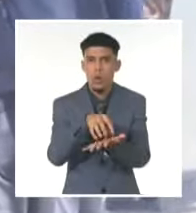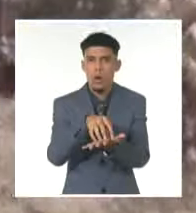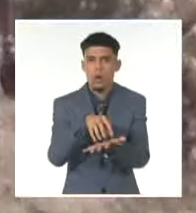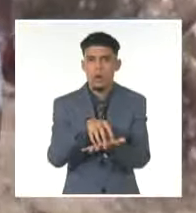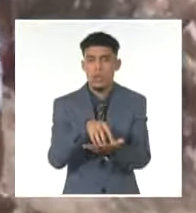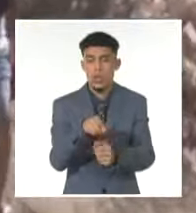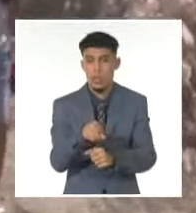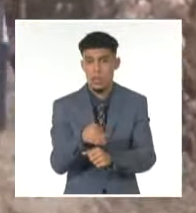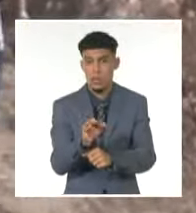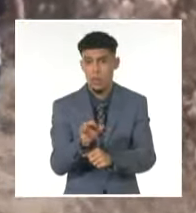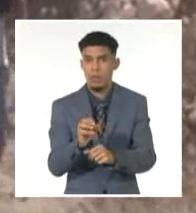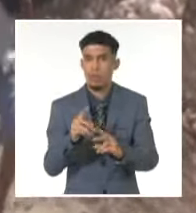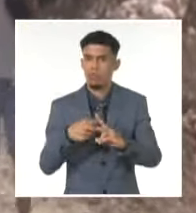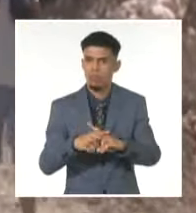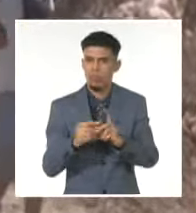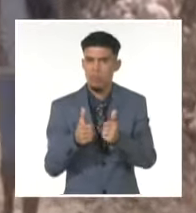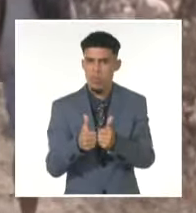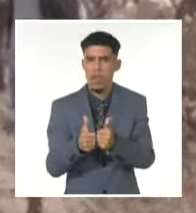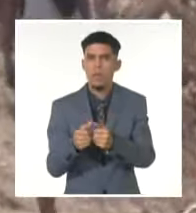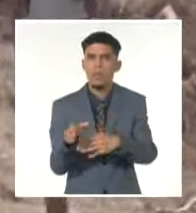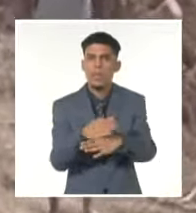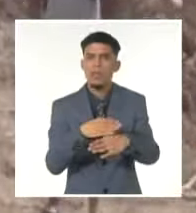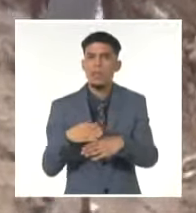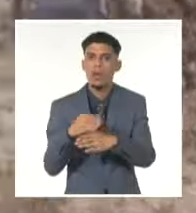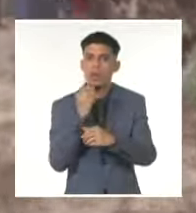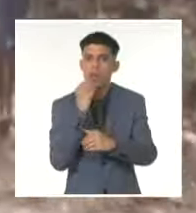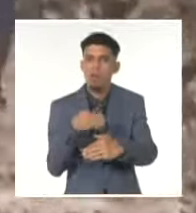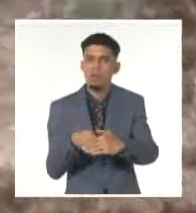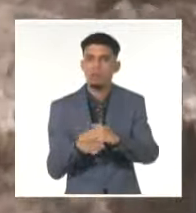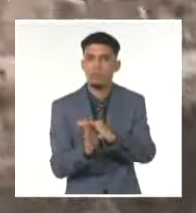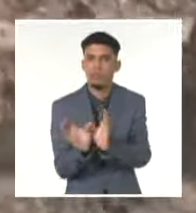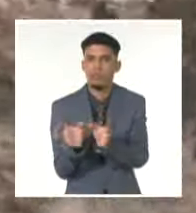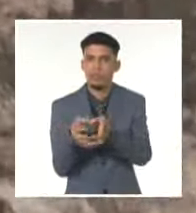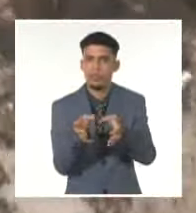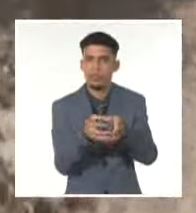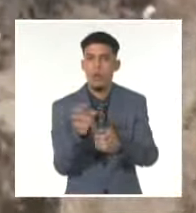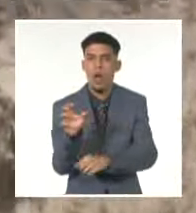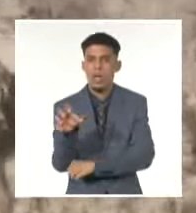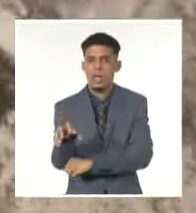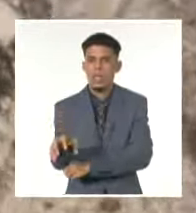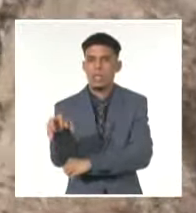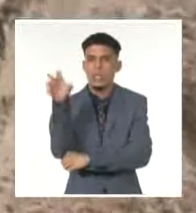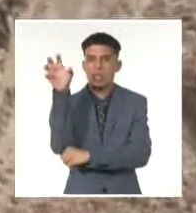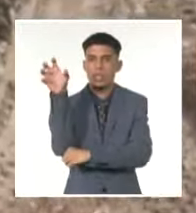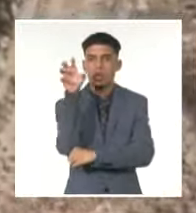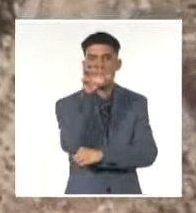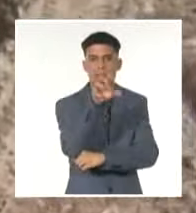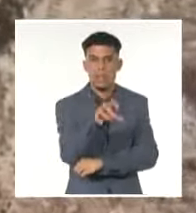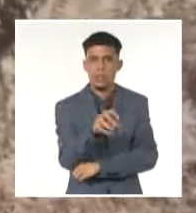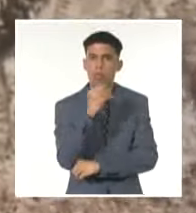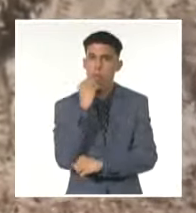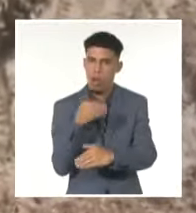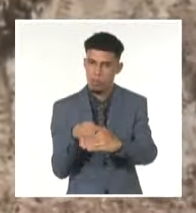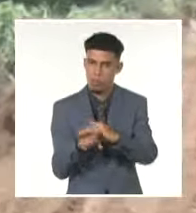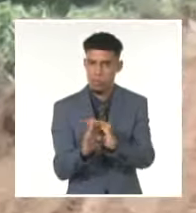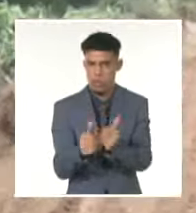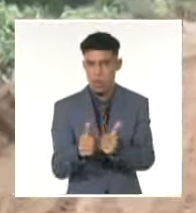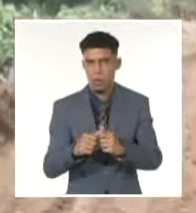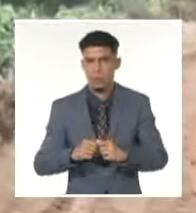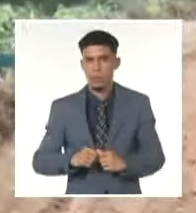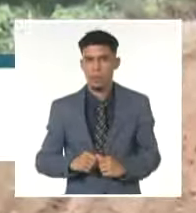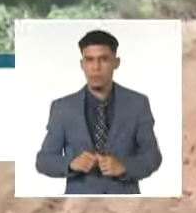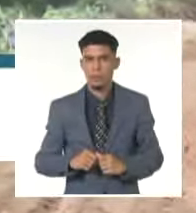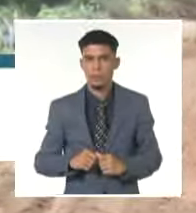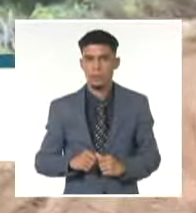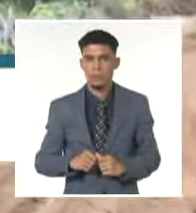que permite la circulación de equipos automotores y transeúntes desde Baracoa a la cabecera local. Es un paso provisional